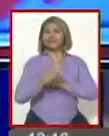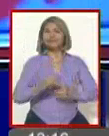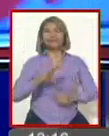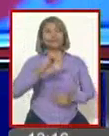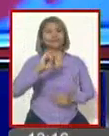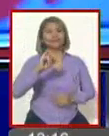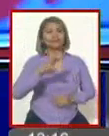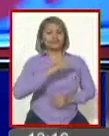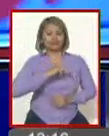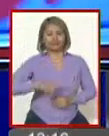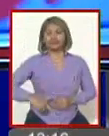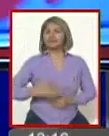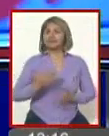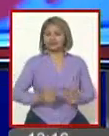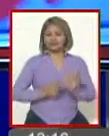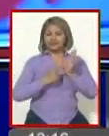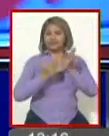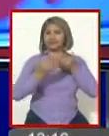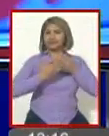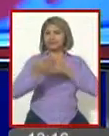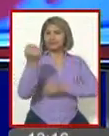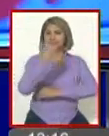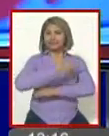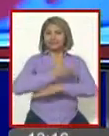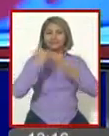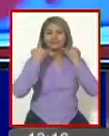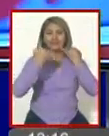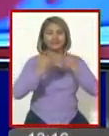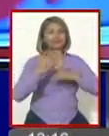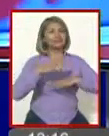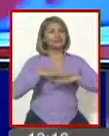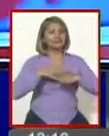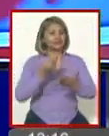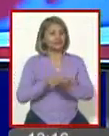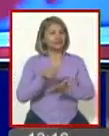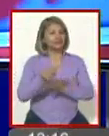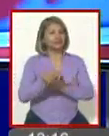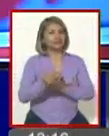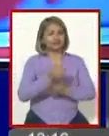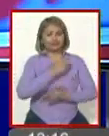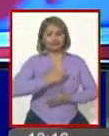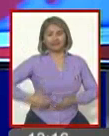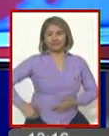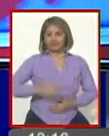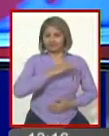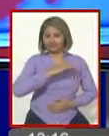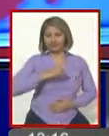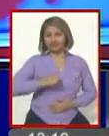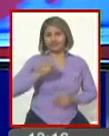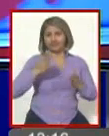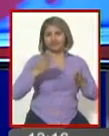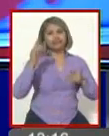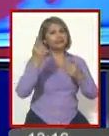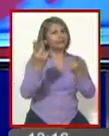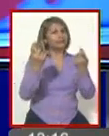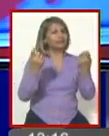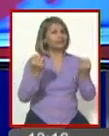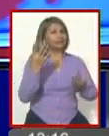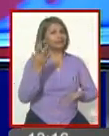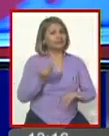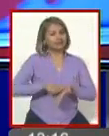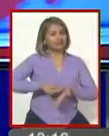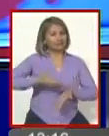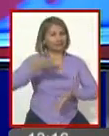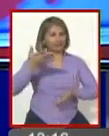El Ejecutivo Municipal va a presentar en los próximos días un informe sobre la compra de bandas para los concejales, ya que ha sido cuestionado un